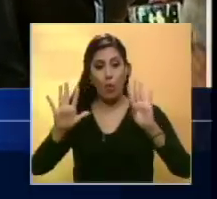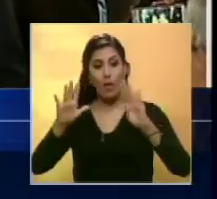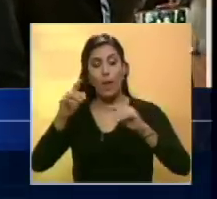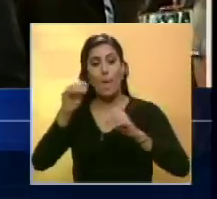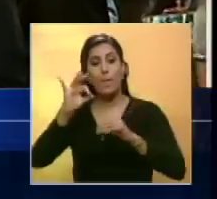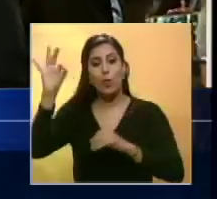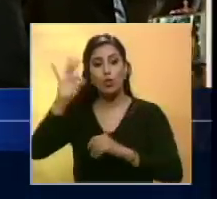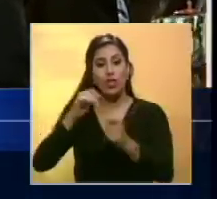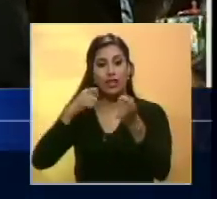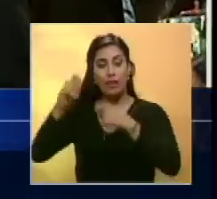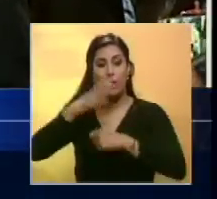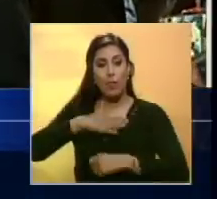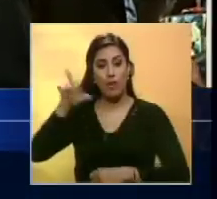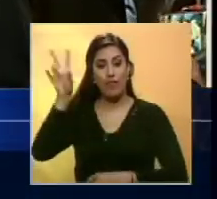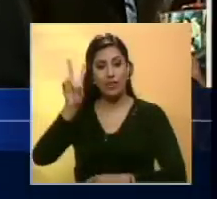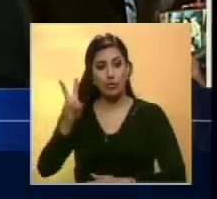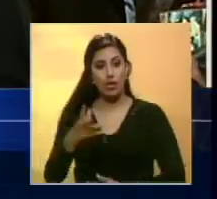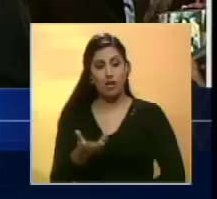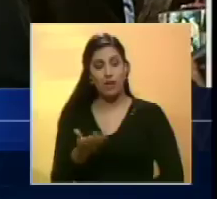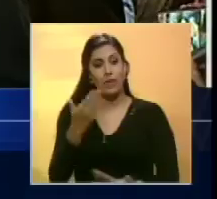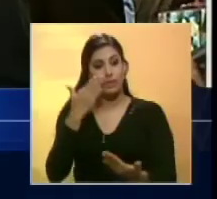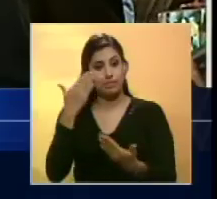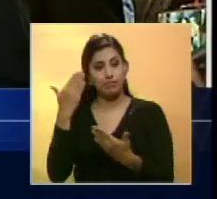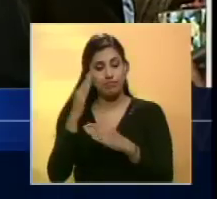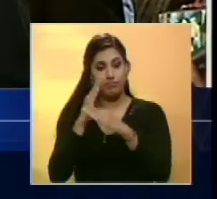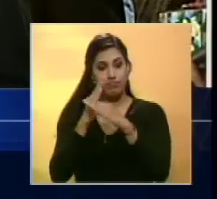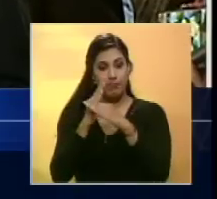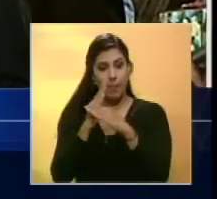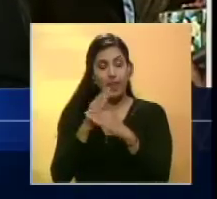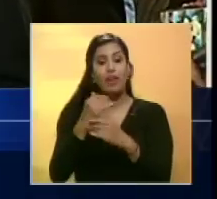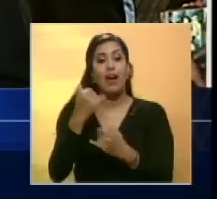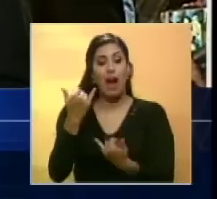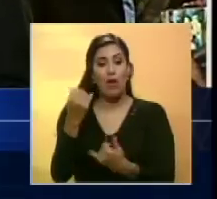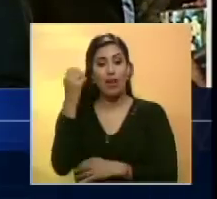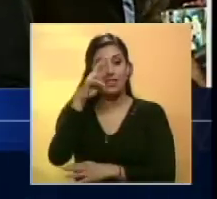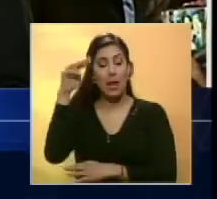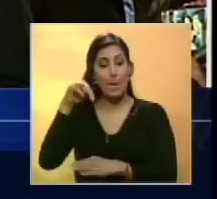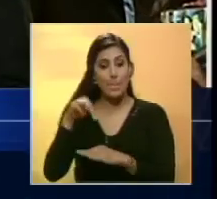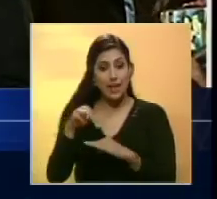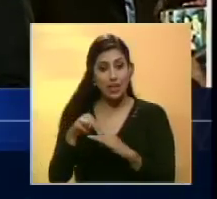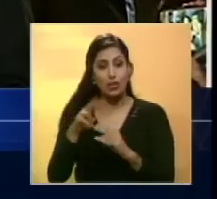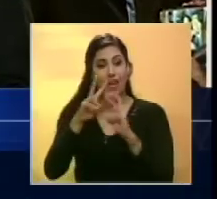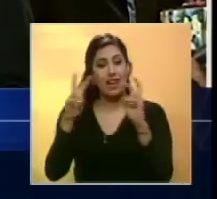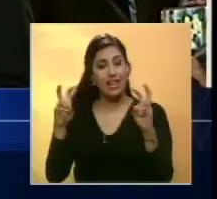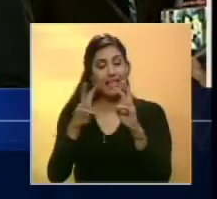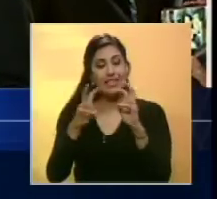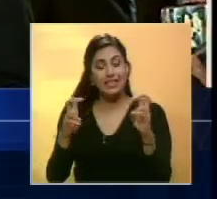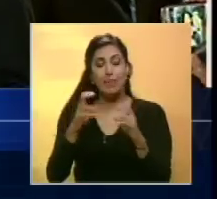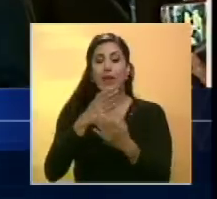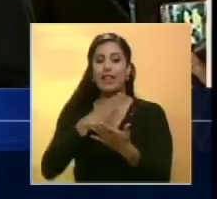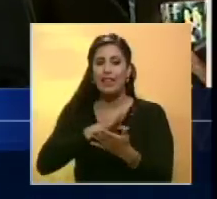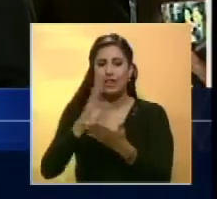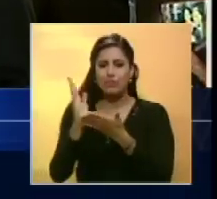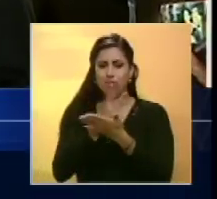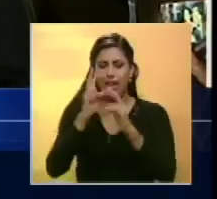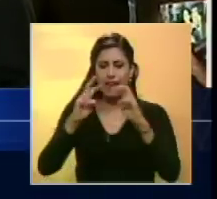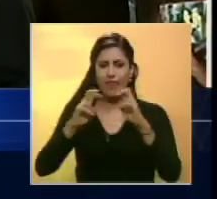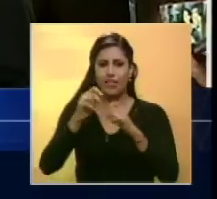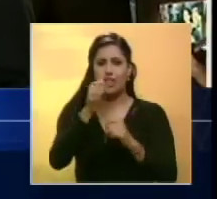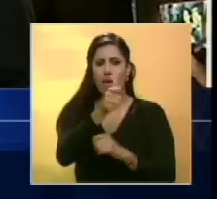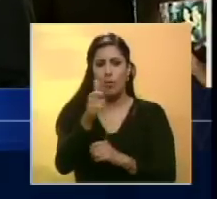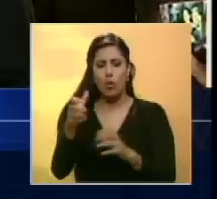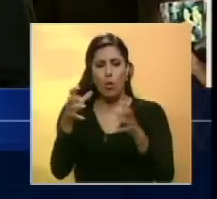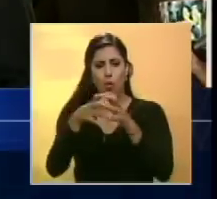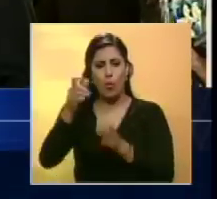Justicia que delimita las funciones controladoras de la Asamblea Nacional, entre ellas el revisar y remover a los magistrados